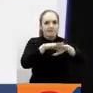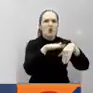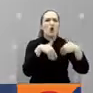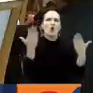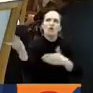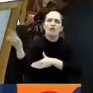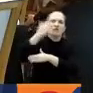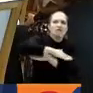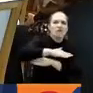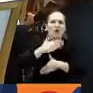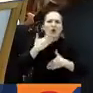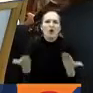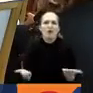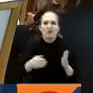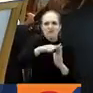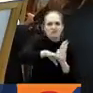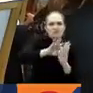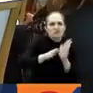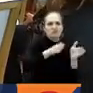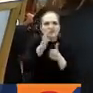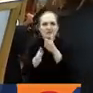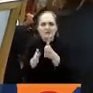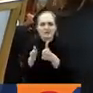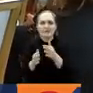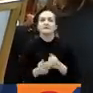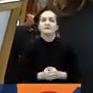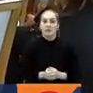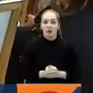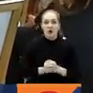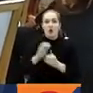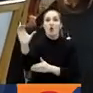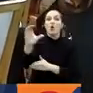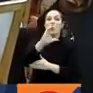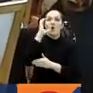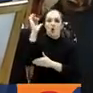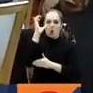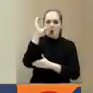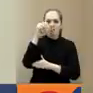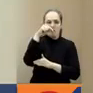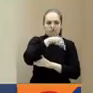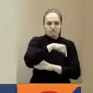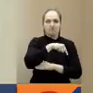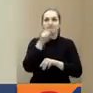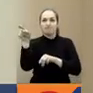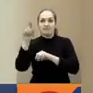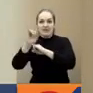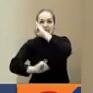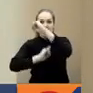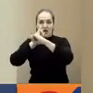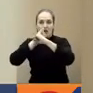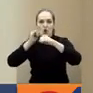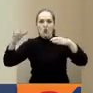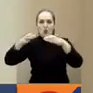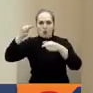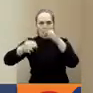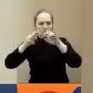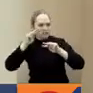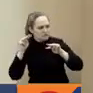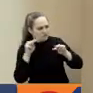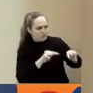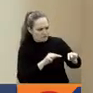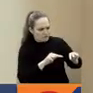jornada. El país superó el examen de la Corte Penal Internacional. El camino a la justicia y la paz es